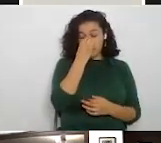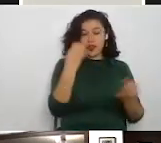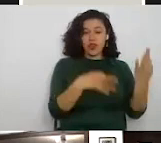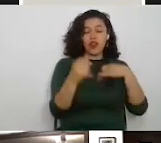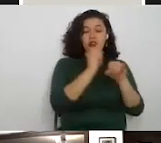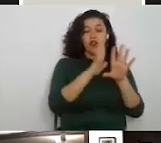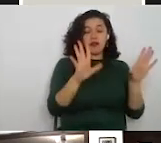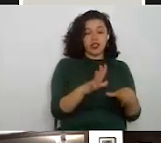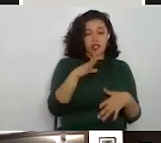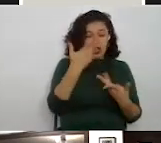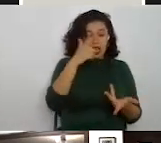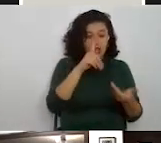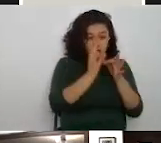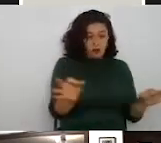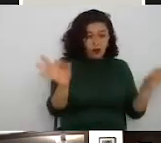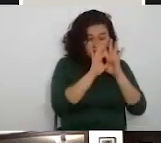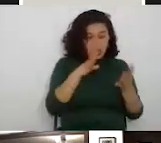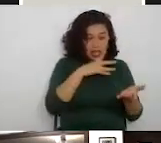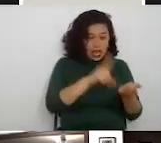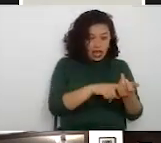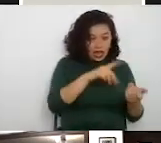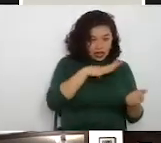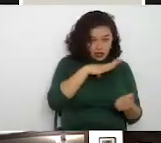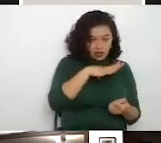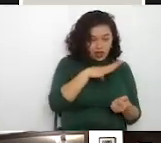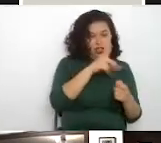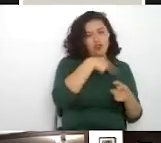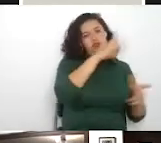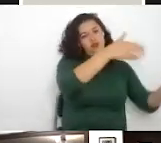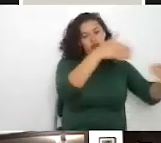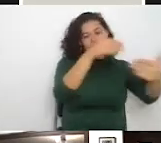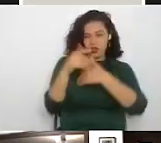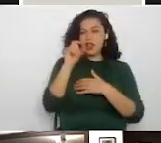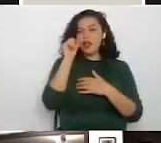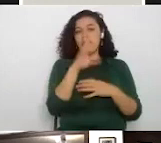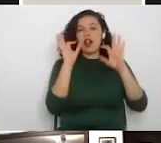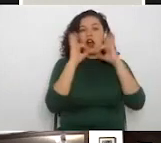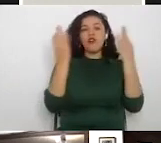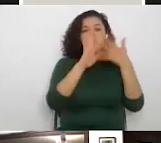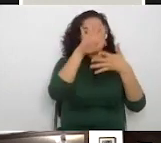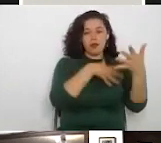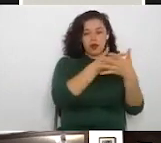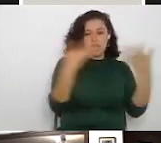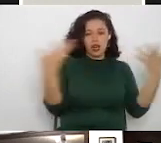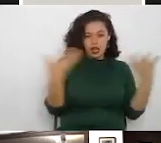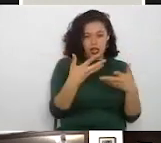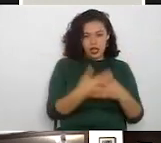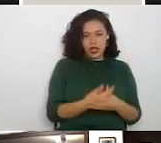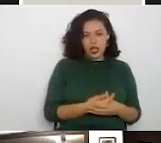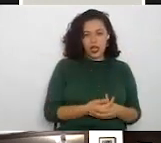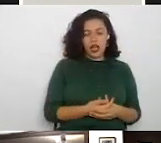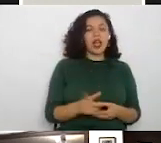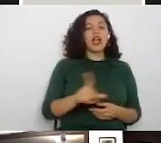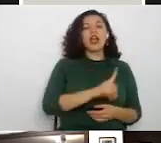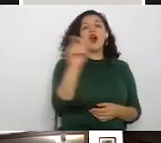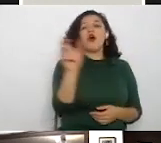estudio. Además, debemos también recabar todos los formatos que se generen y que cuando se llenan